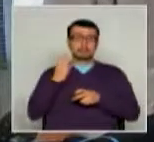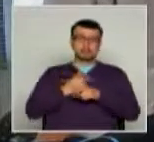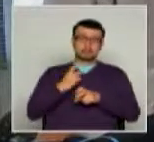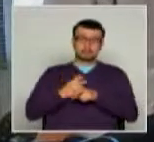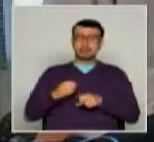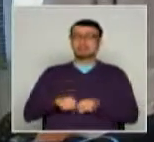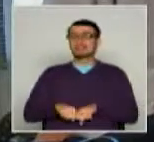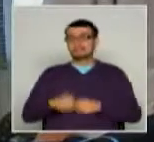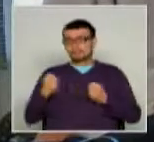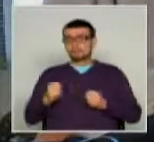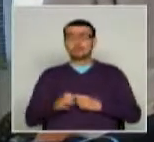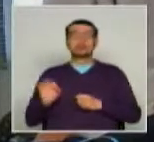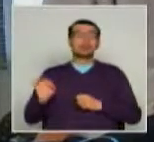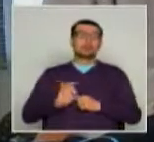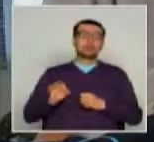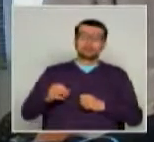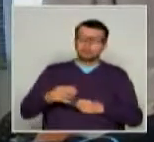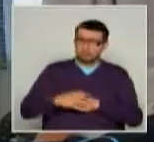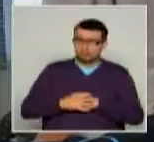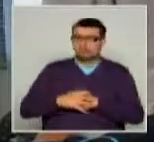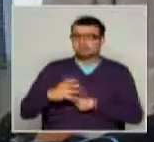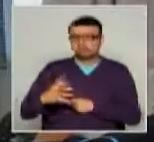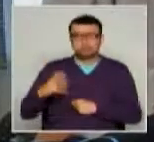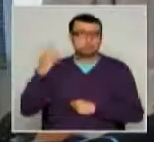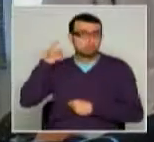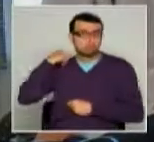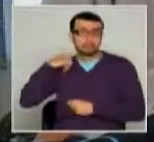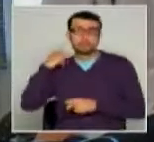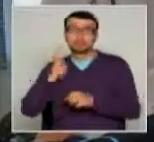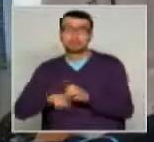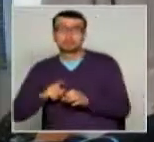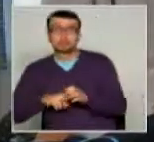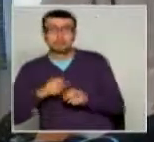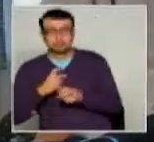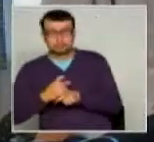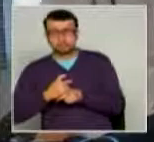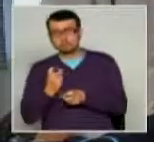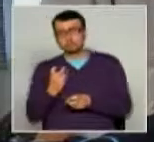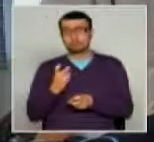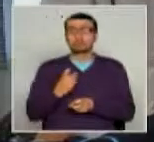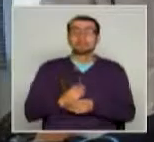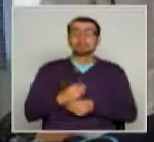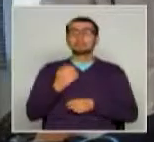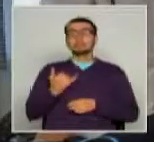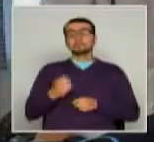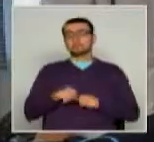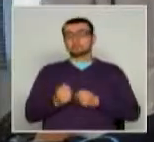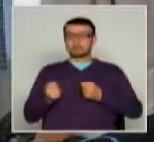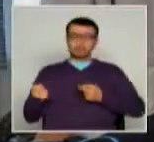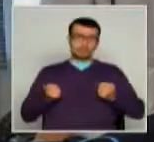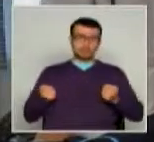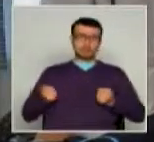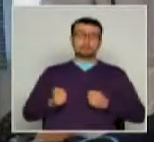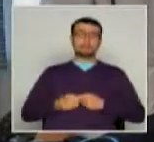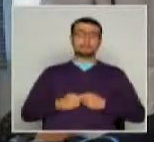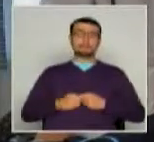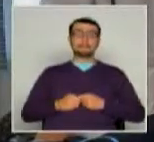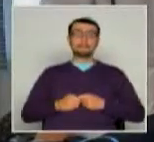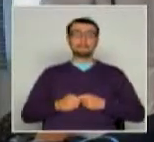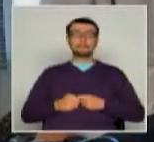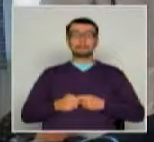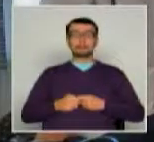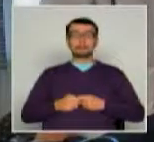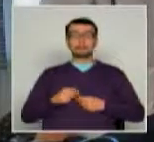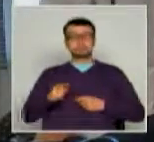tenemos algunos conflictos con hernias discales, que tenemos que apoyarnos no solo desde la terapia manipulativa, sino que nos estamos apoyando también con la terapia de